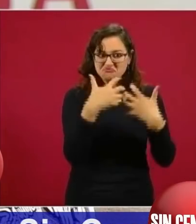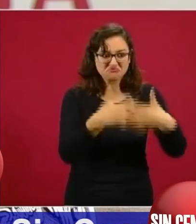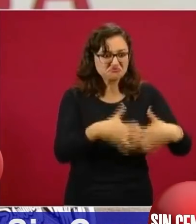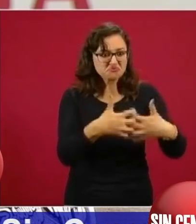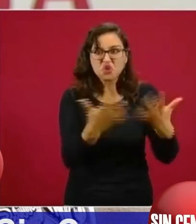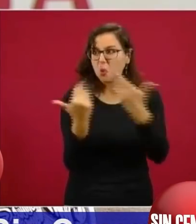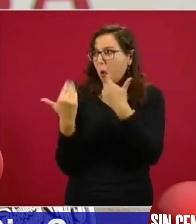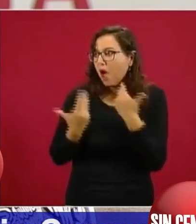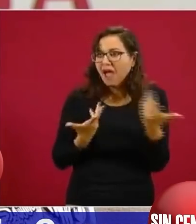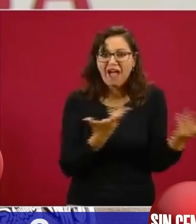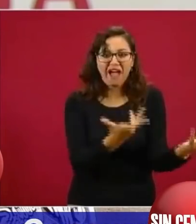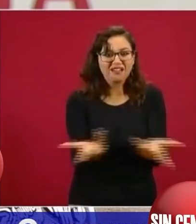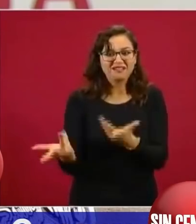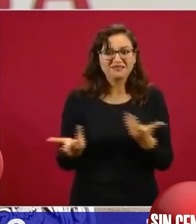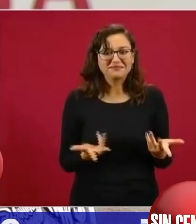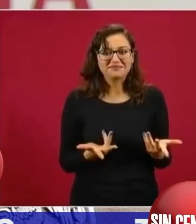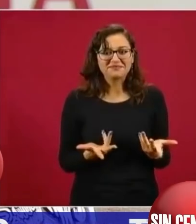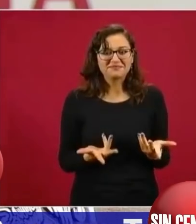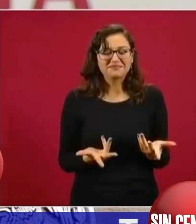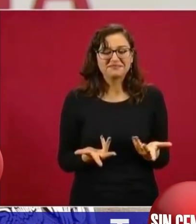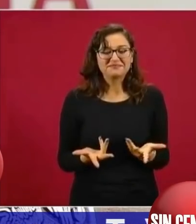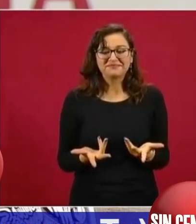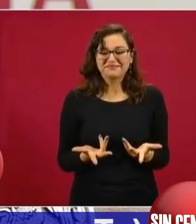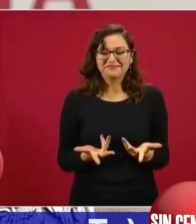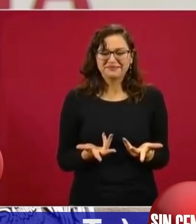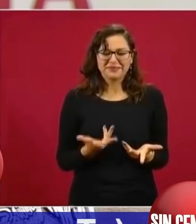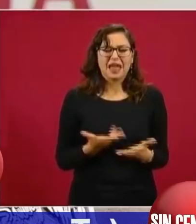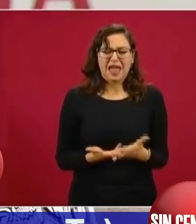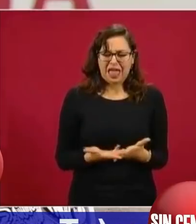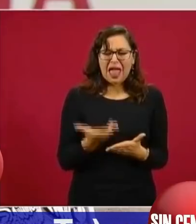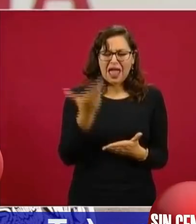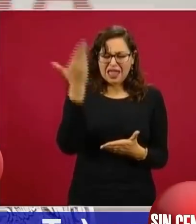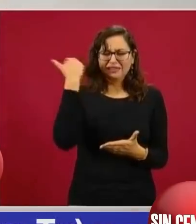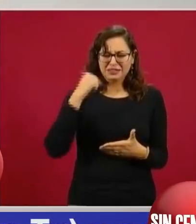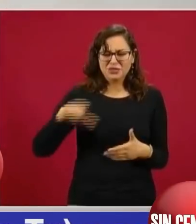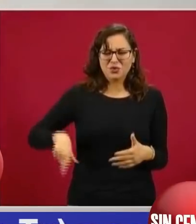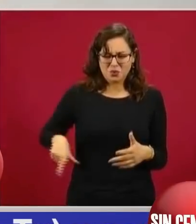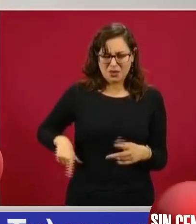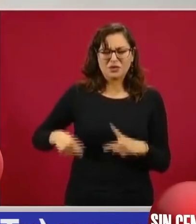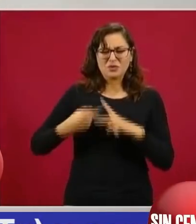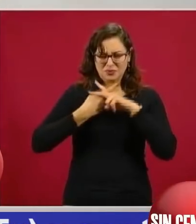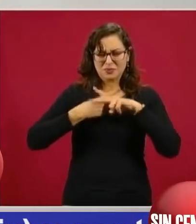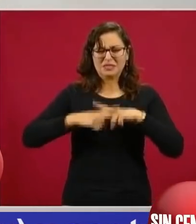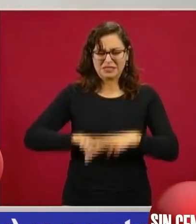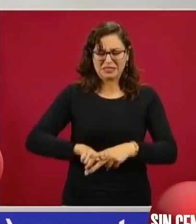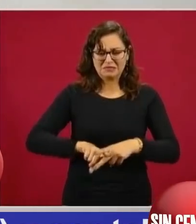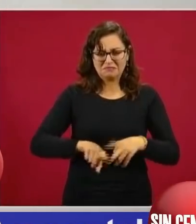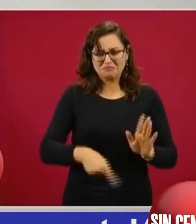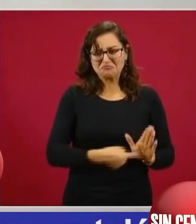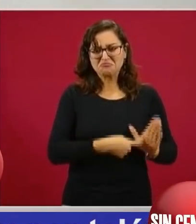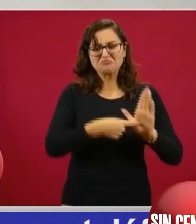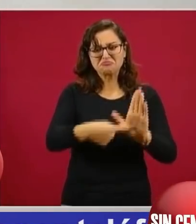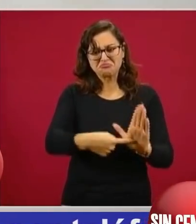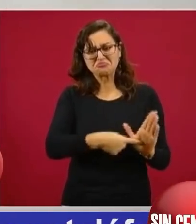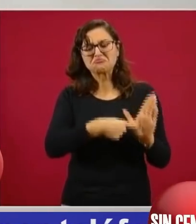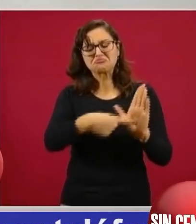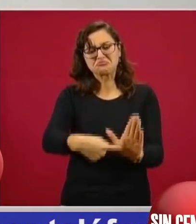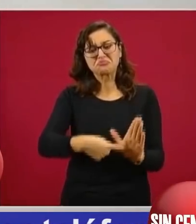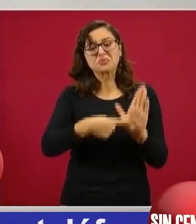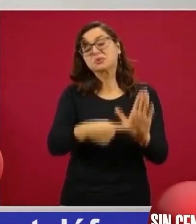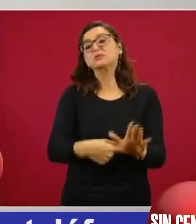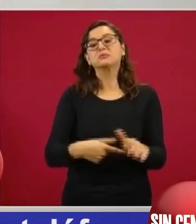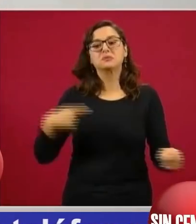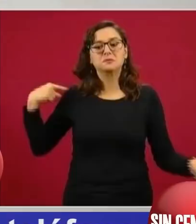Todo esto que se presentó al principio del gobierno, lo más que hemos logrado